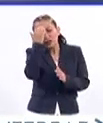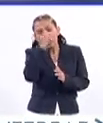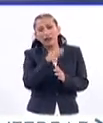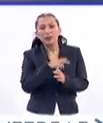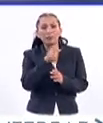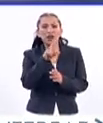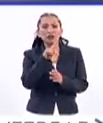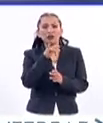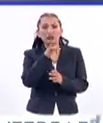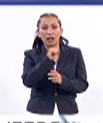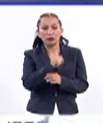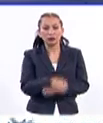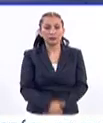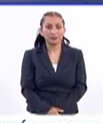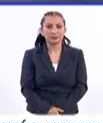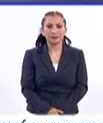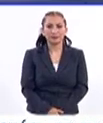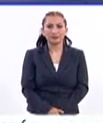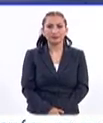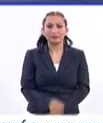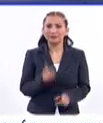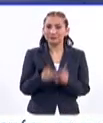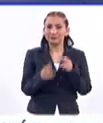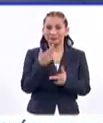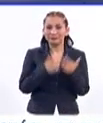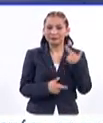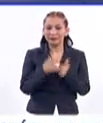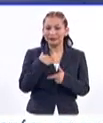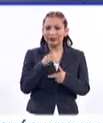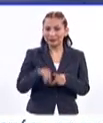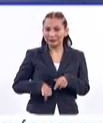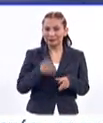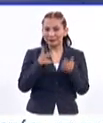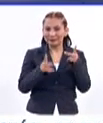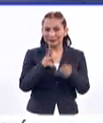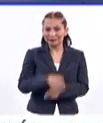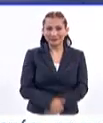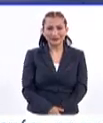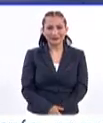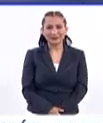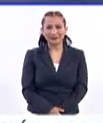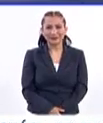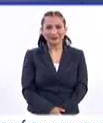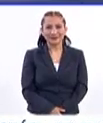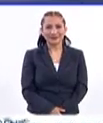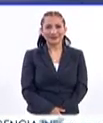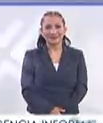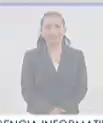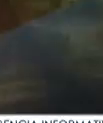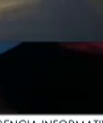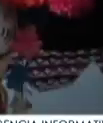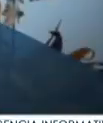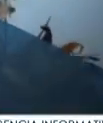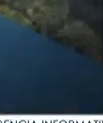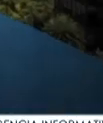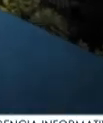en el siglo XXI de José Vasconcelos. Una pausa y regresamos con esta interesante charla, no se la pierdan.